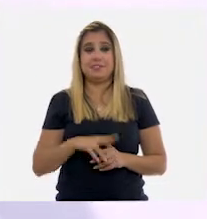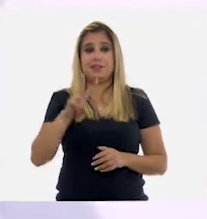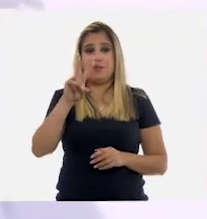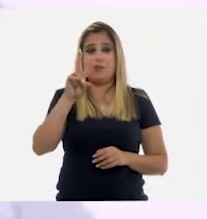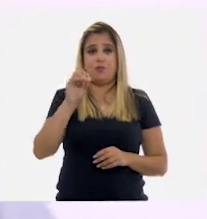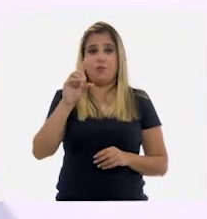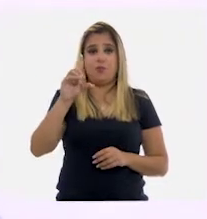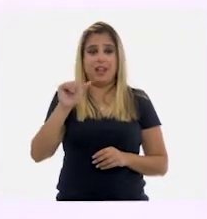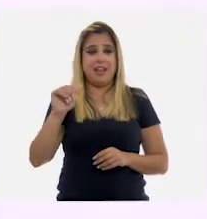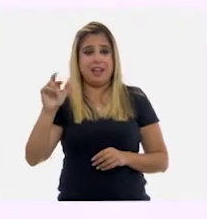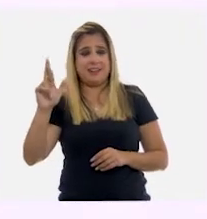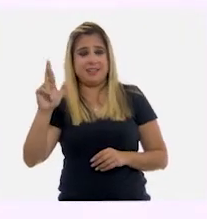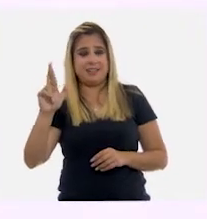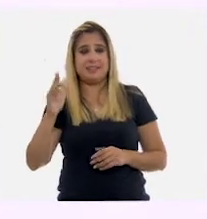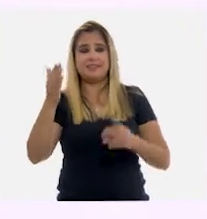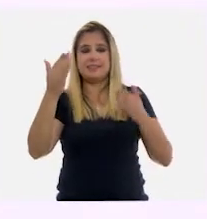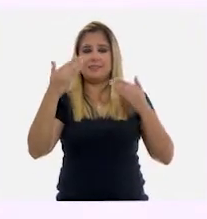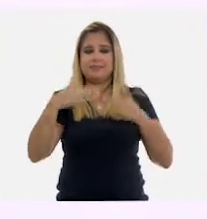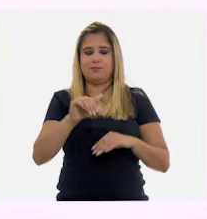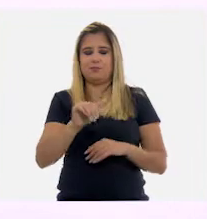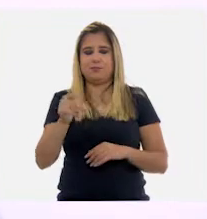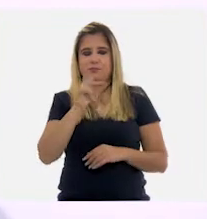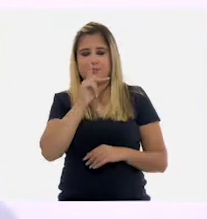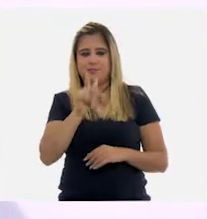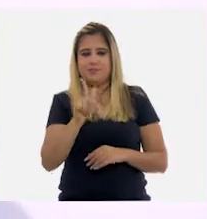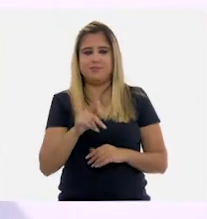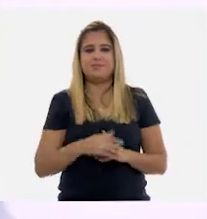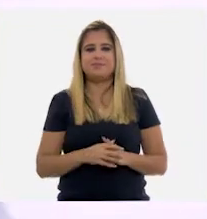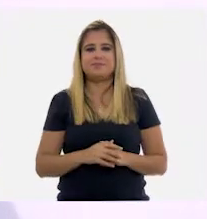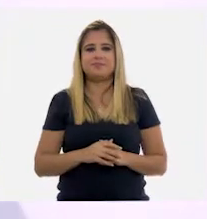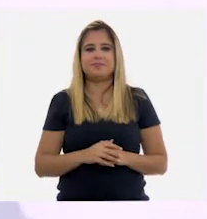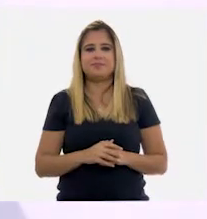Volar y